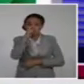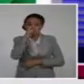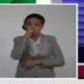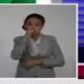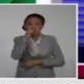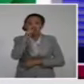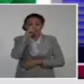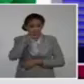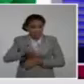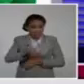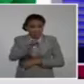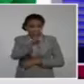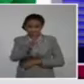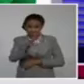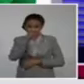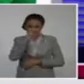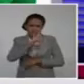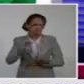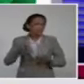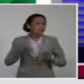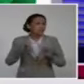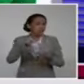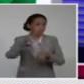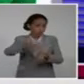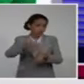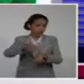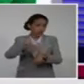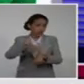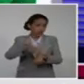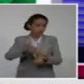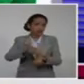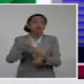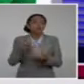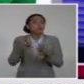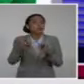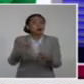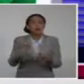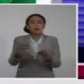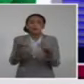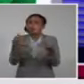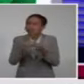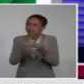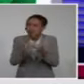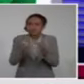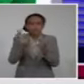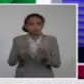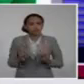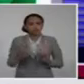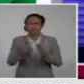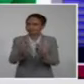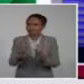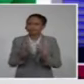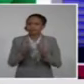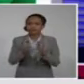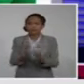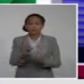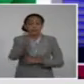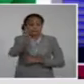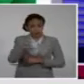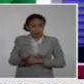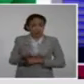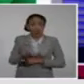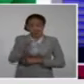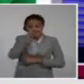que ya lo habíamos informado aquí, cuando estuvo crítica, la estuvimos informando, contacto de un caso